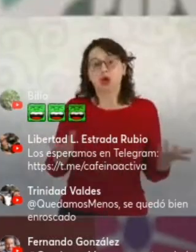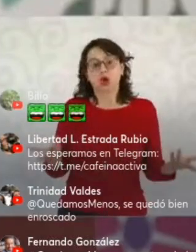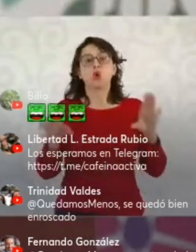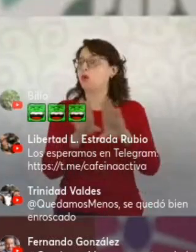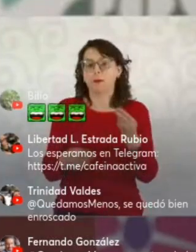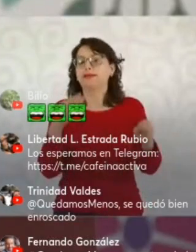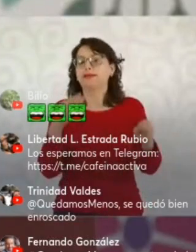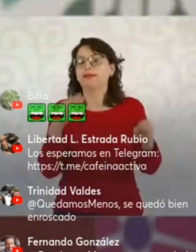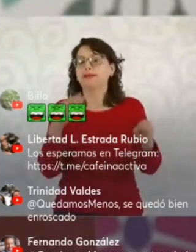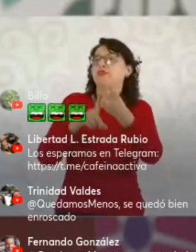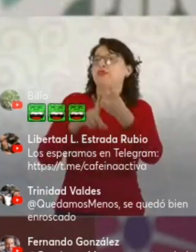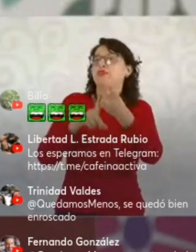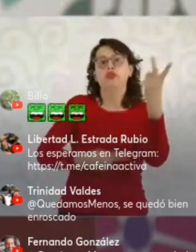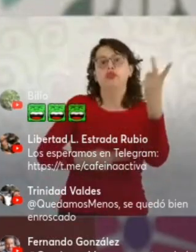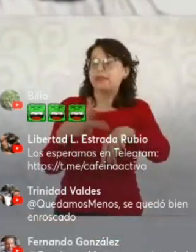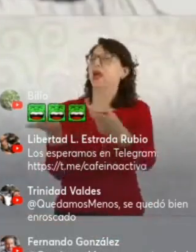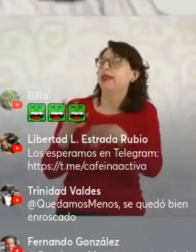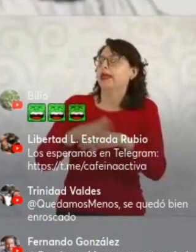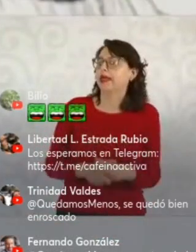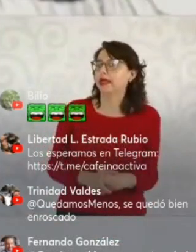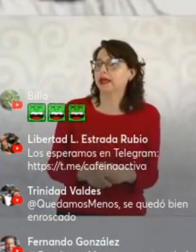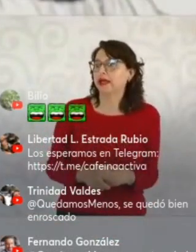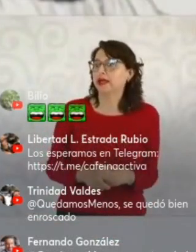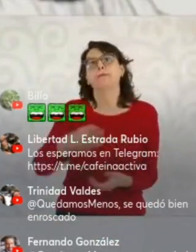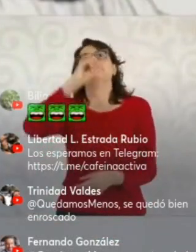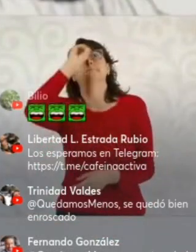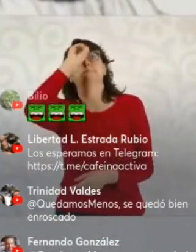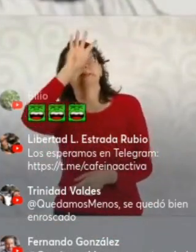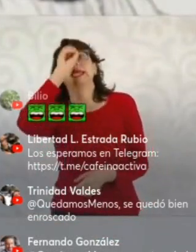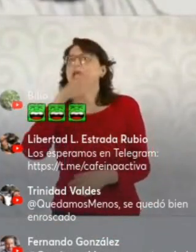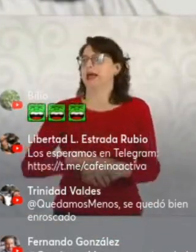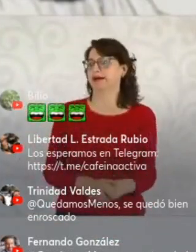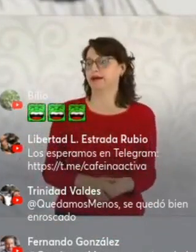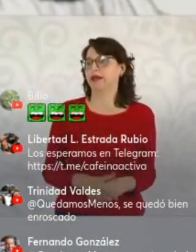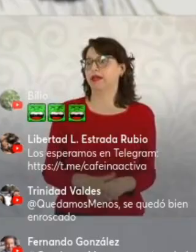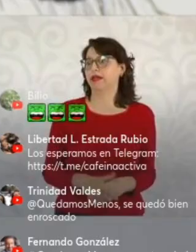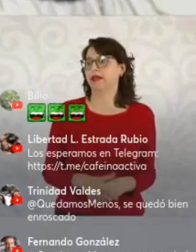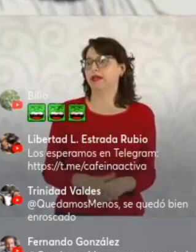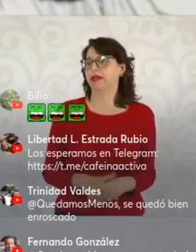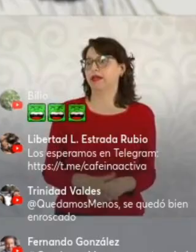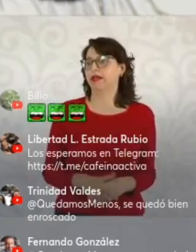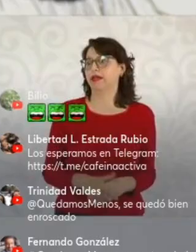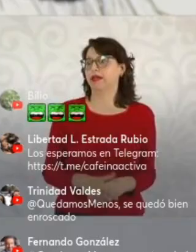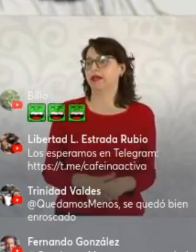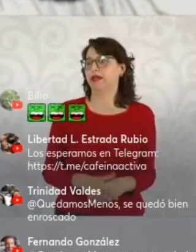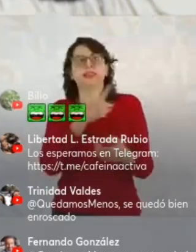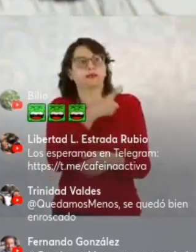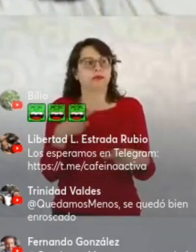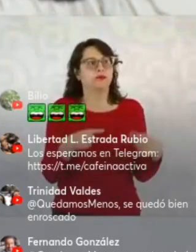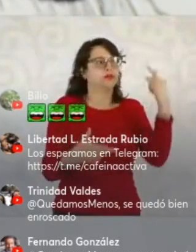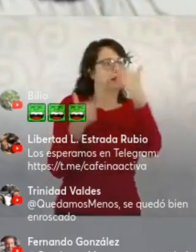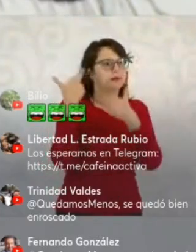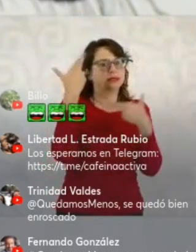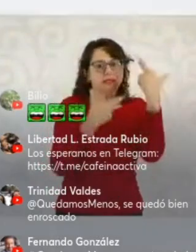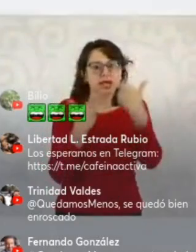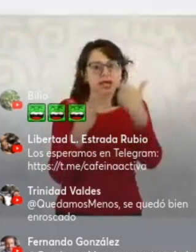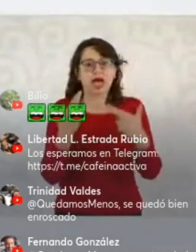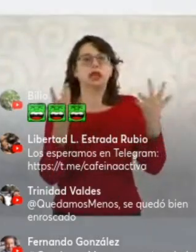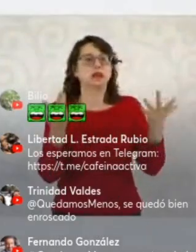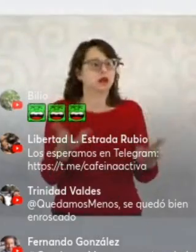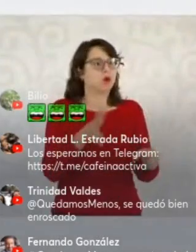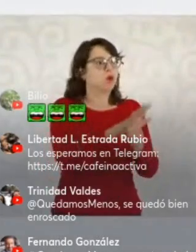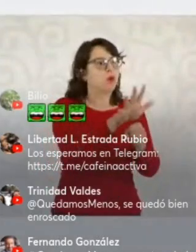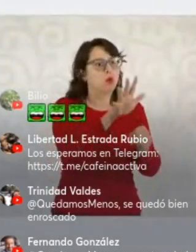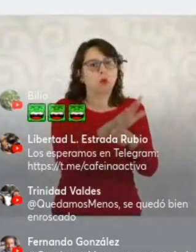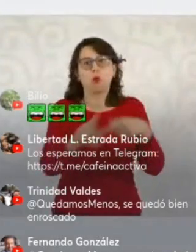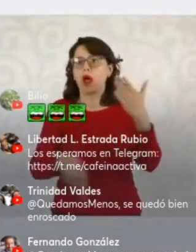bancos de materiales? ¿Cómo se extraen los bancos de materiales? Cielo abierto. ¿En dónde se tiene que hacer? Pues en donde sea factible,